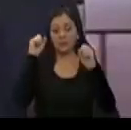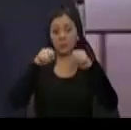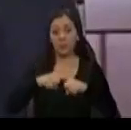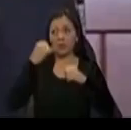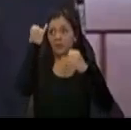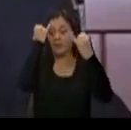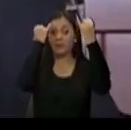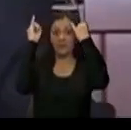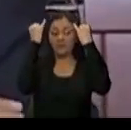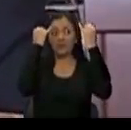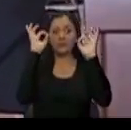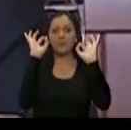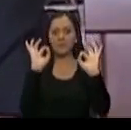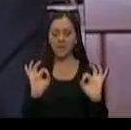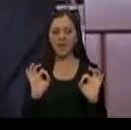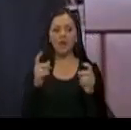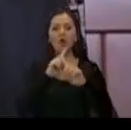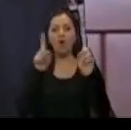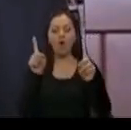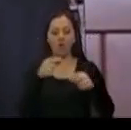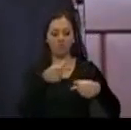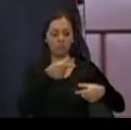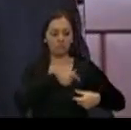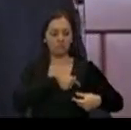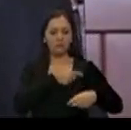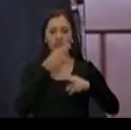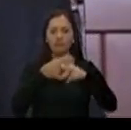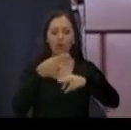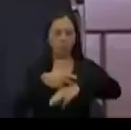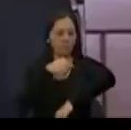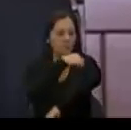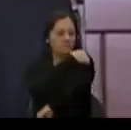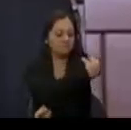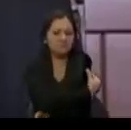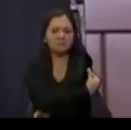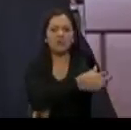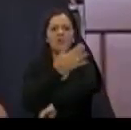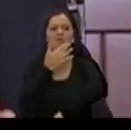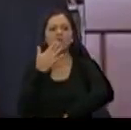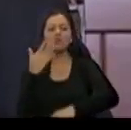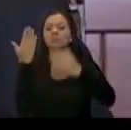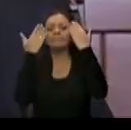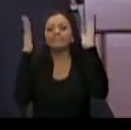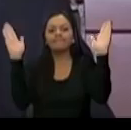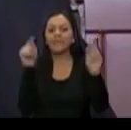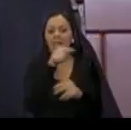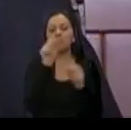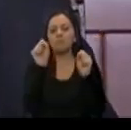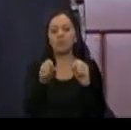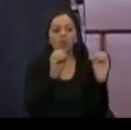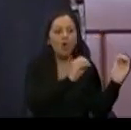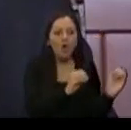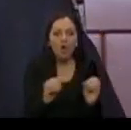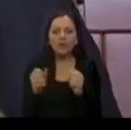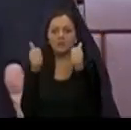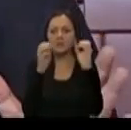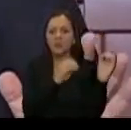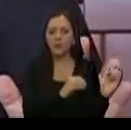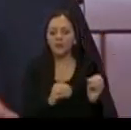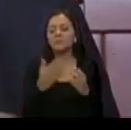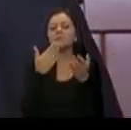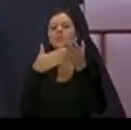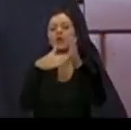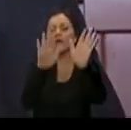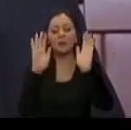iniciativa, algún distintivo en donde ellos como voluntarios podrán organizar? Usted sabe, por